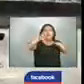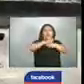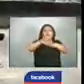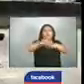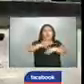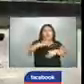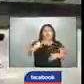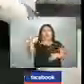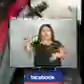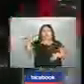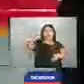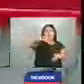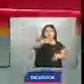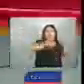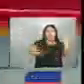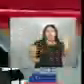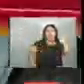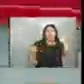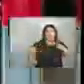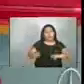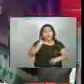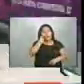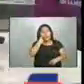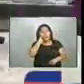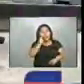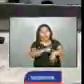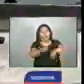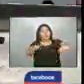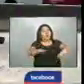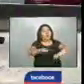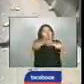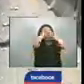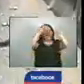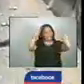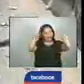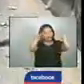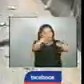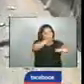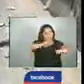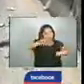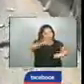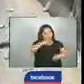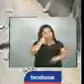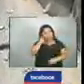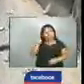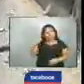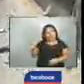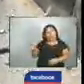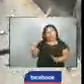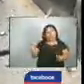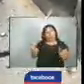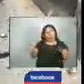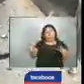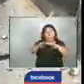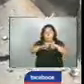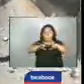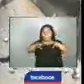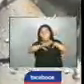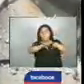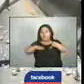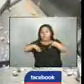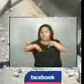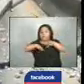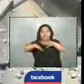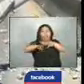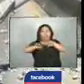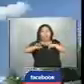San Salvador. Esto ocurrió en horas de la mañana de este lunes y así las imágenes de cómo obstruyó uno de los carriles y el